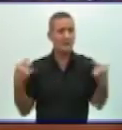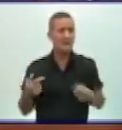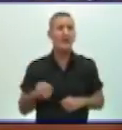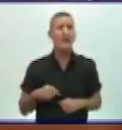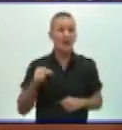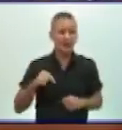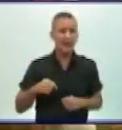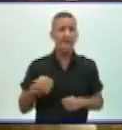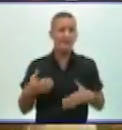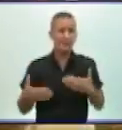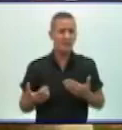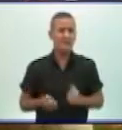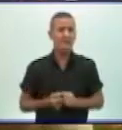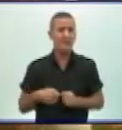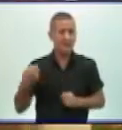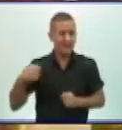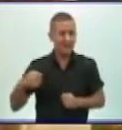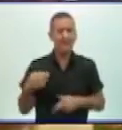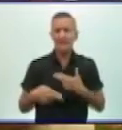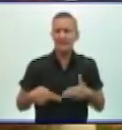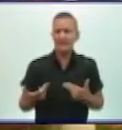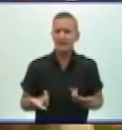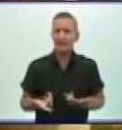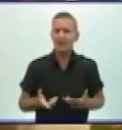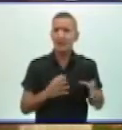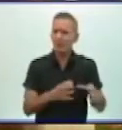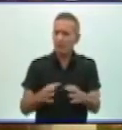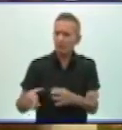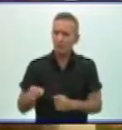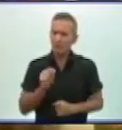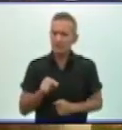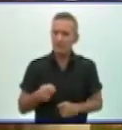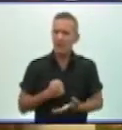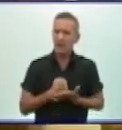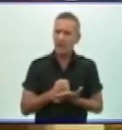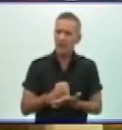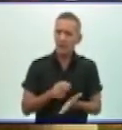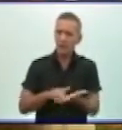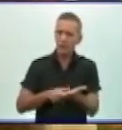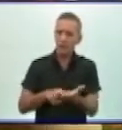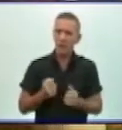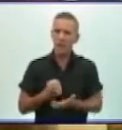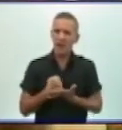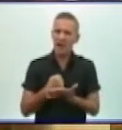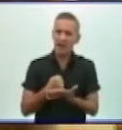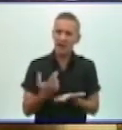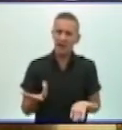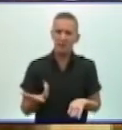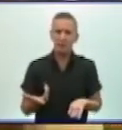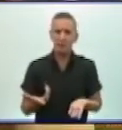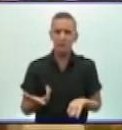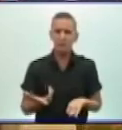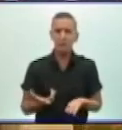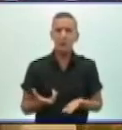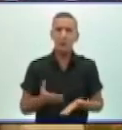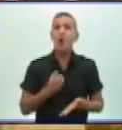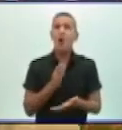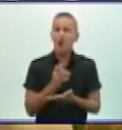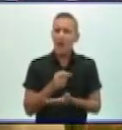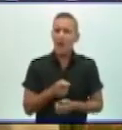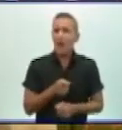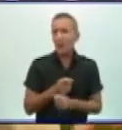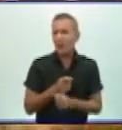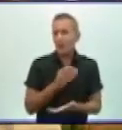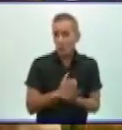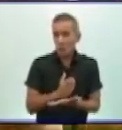el deber de hacerlo. El deber de hacerlo para organizar eso, para ayudar a mis padres, para contribuir con quizás con la educación de mis hermanos que